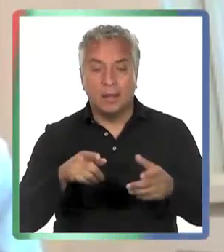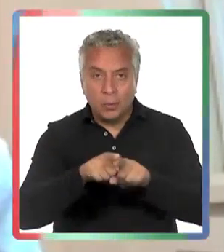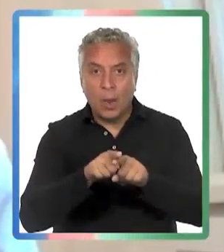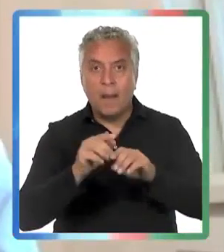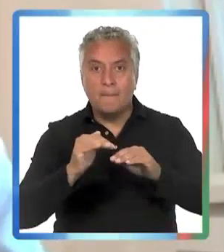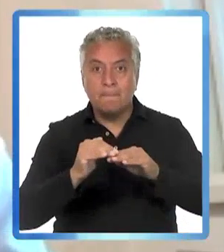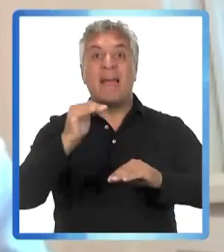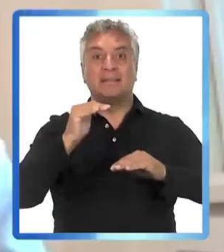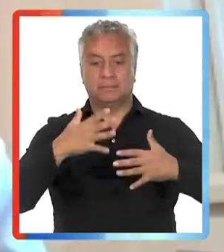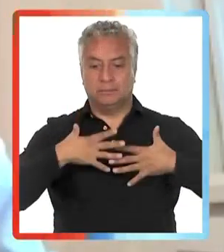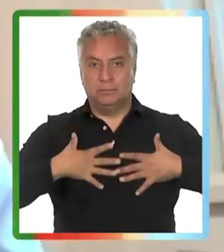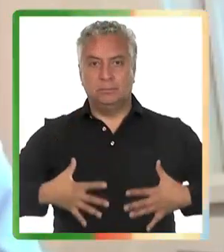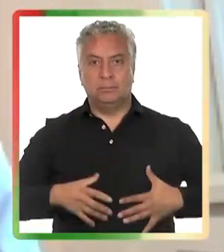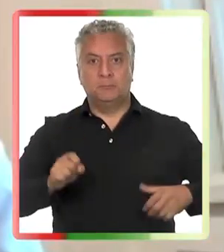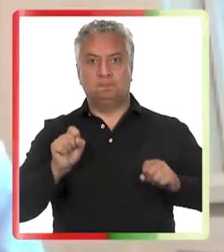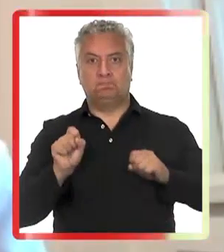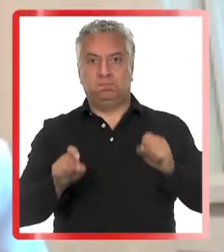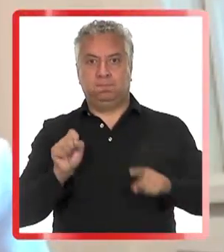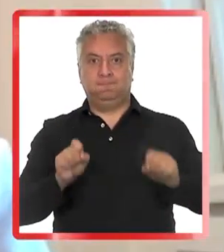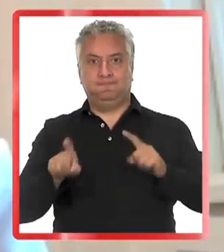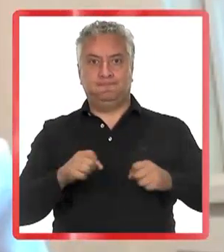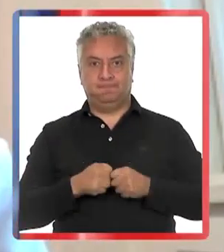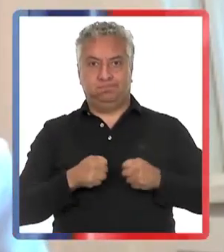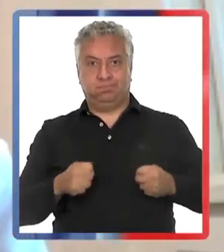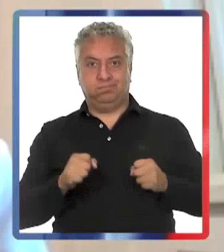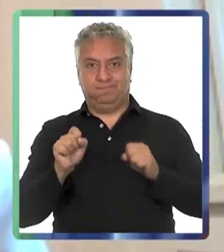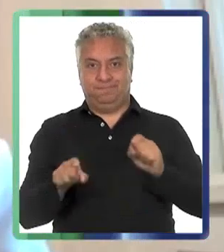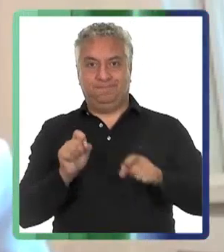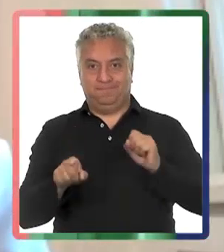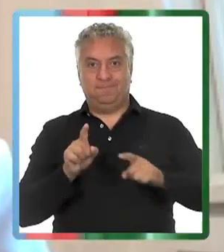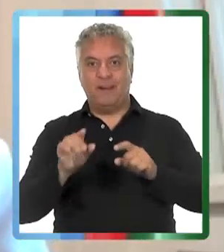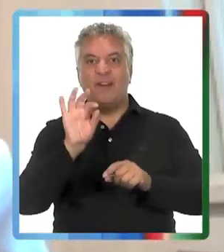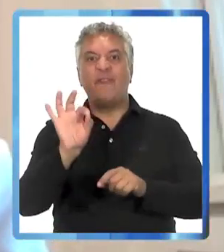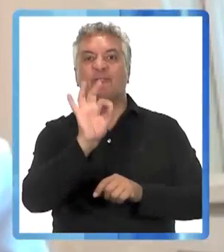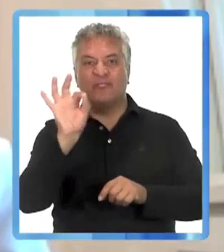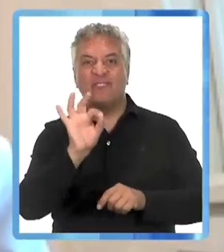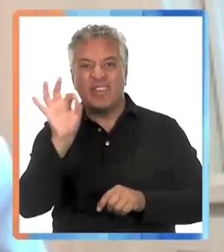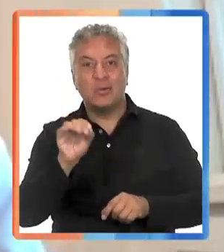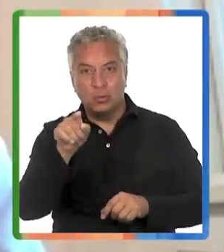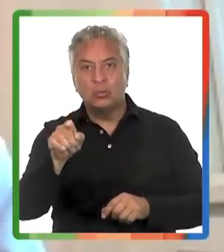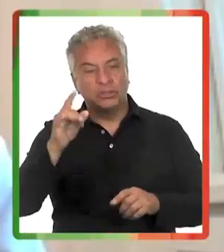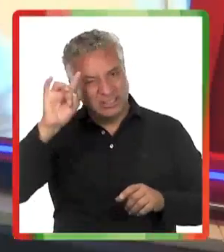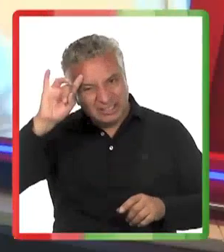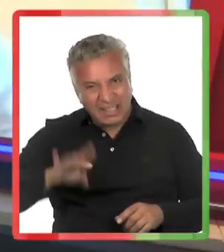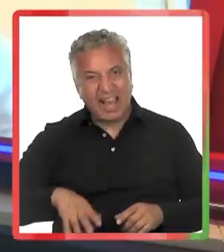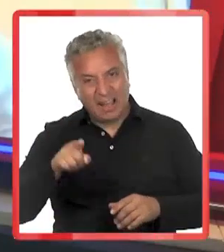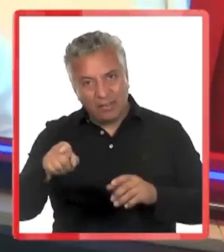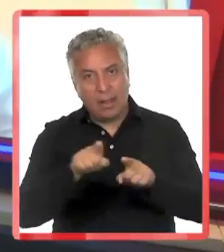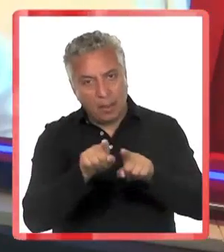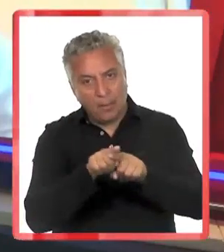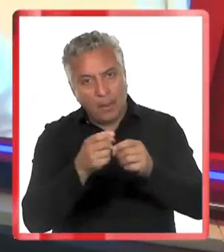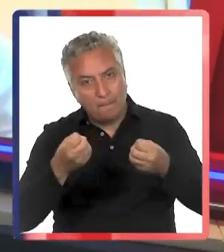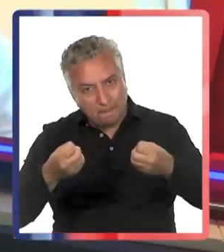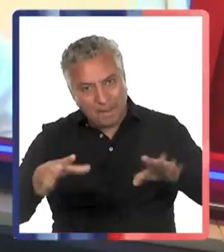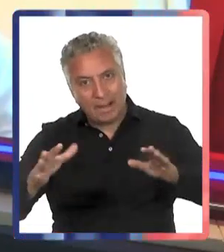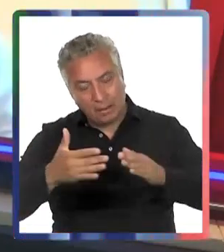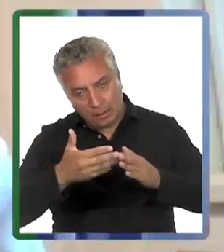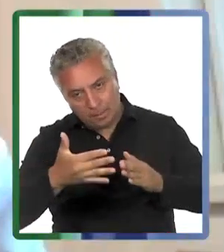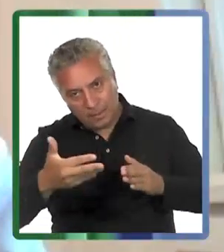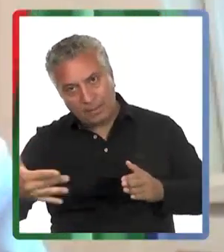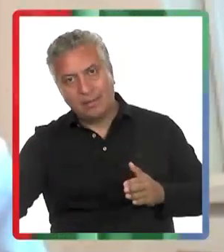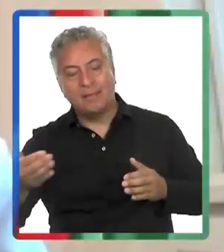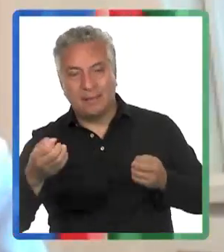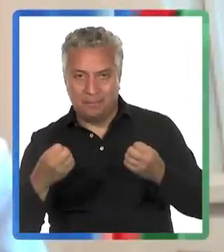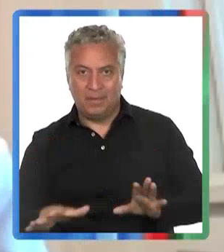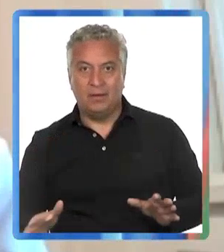inducir nuevamente, a aumentar la cantidad de anticuerpos y de defensas que tenemos contra el virus, que sabemos que en el tiempo se van perdiendo, tanto luego las vacunas como